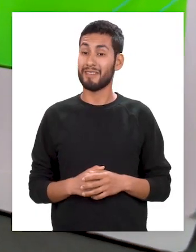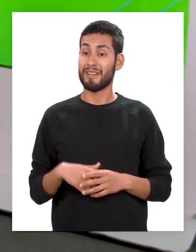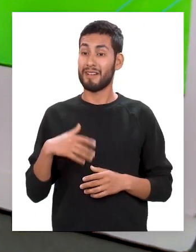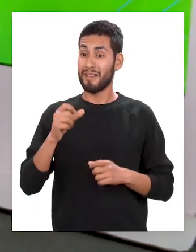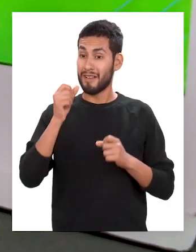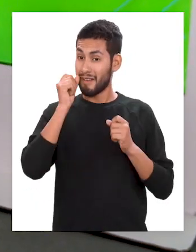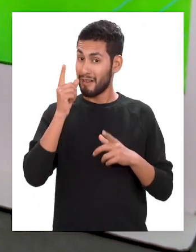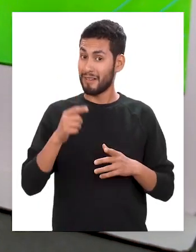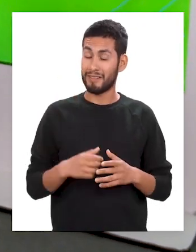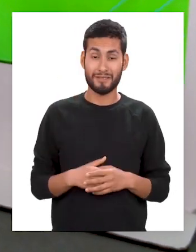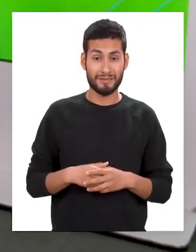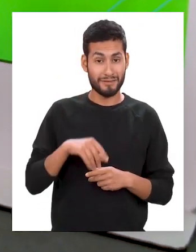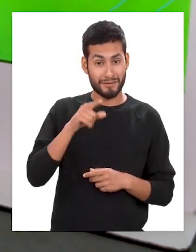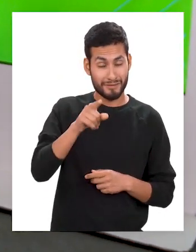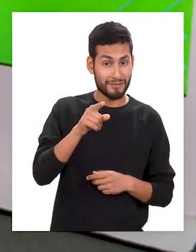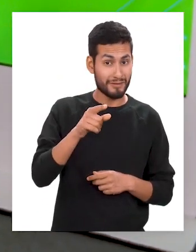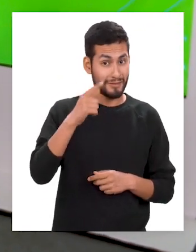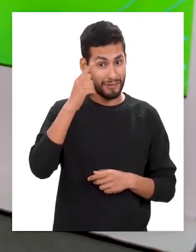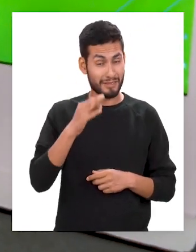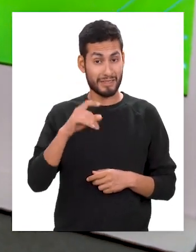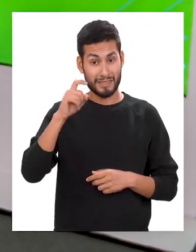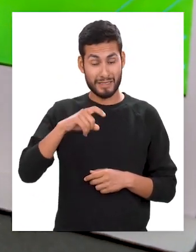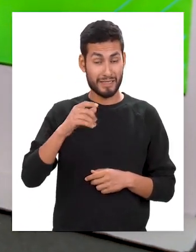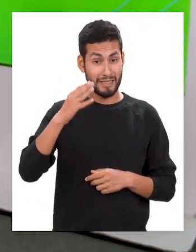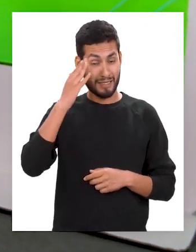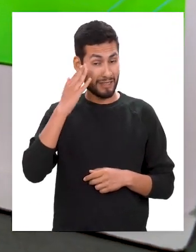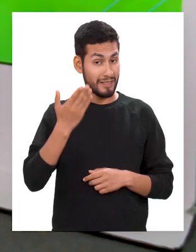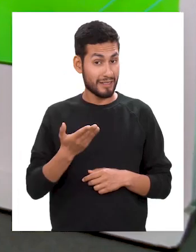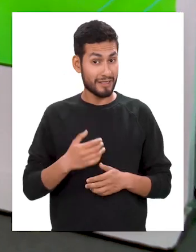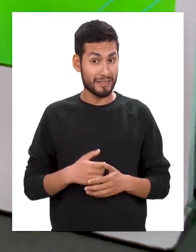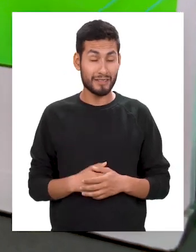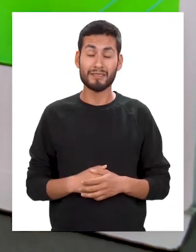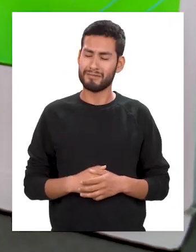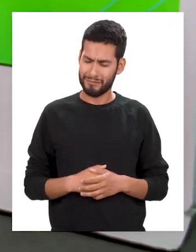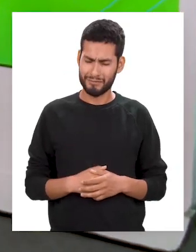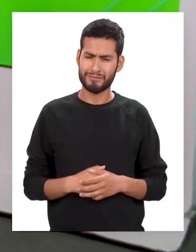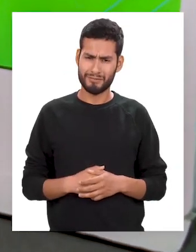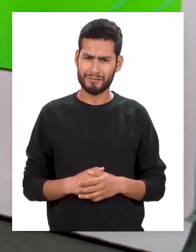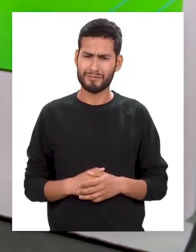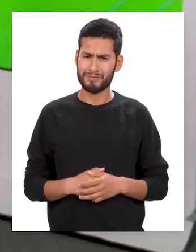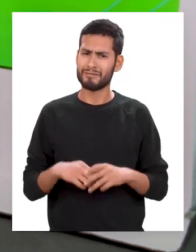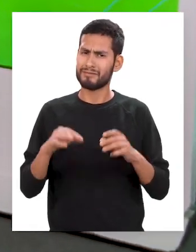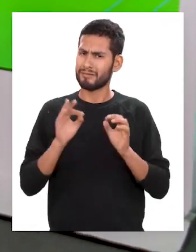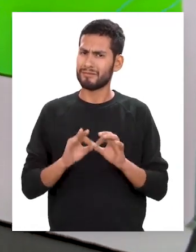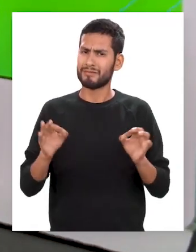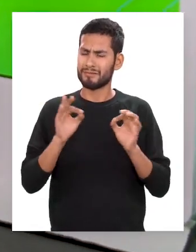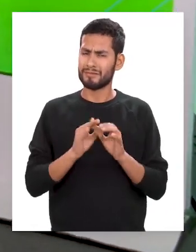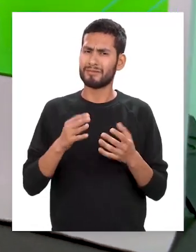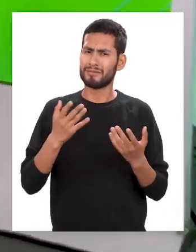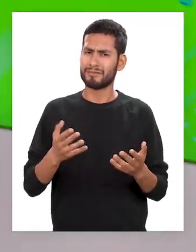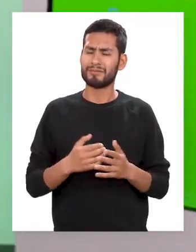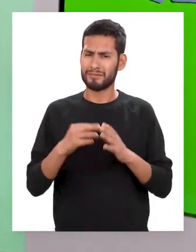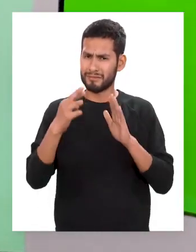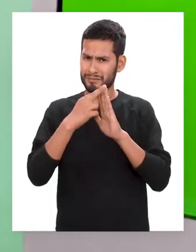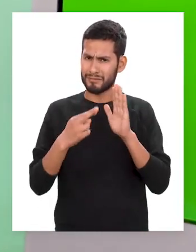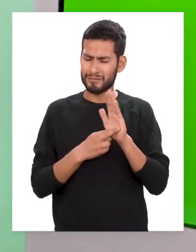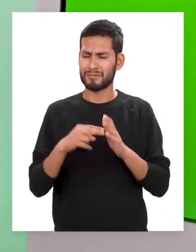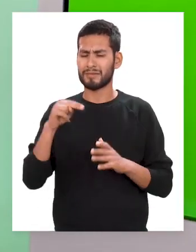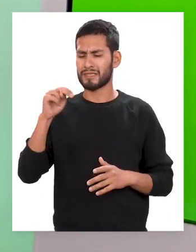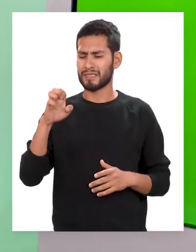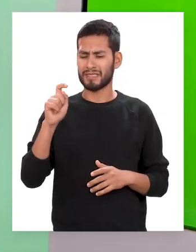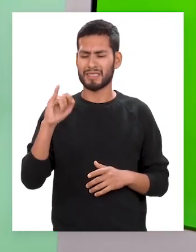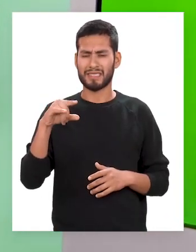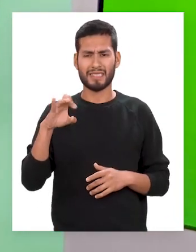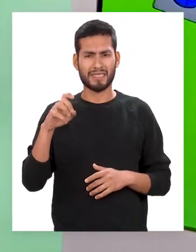¡Muy interesante! ¿Y ustedes creen que es necesario saber de esto? Pues sí, es muy importante tener en cuenta las reglas de la